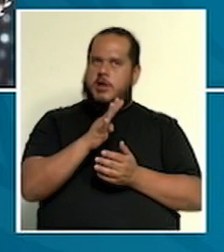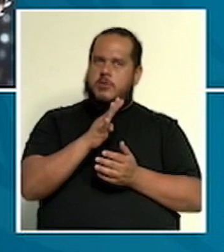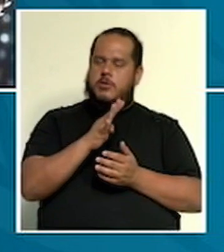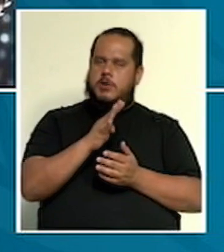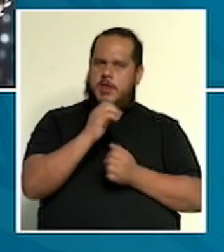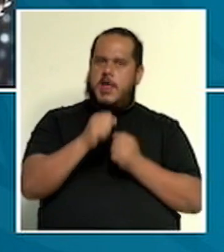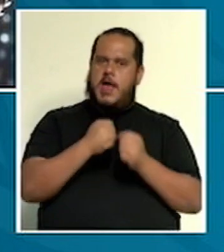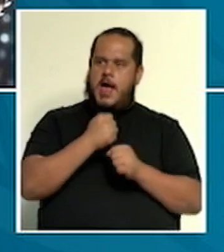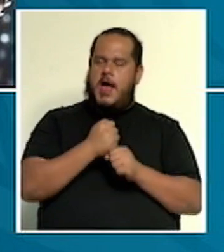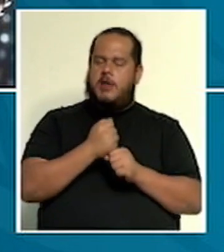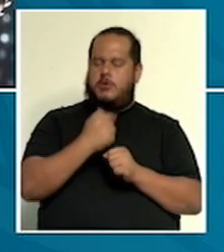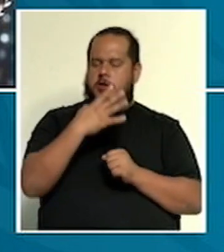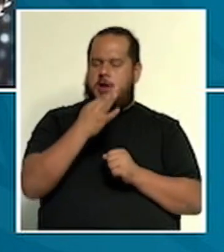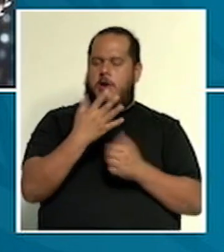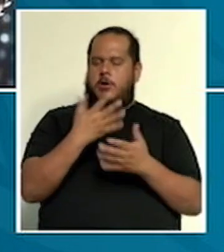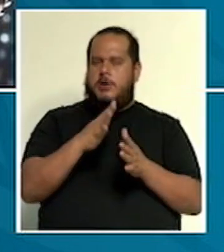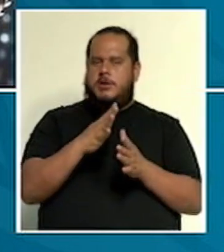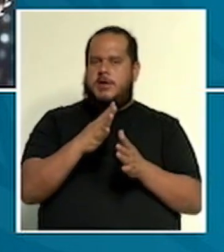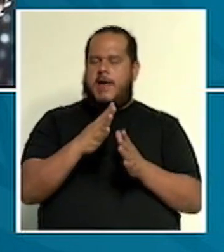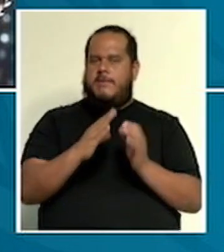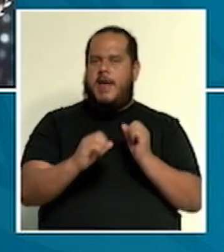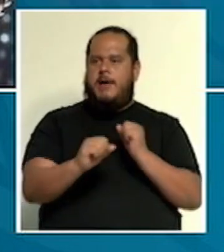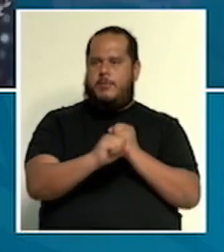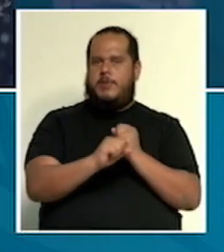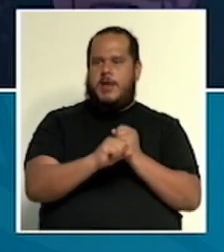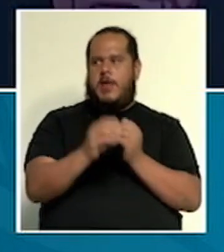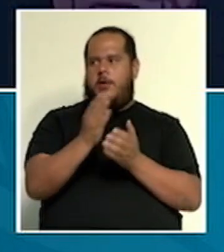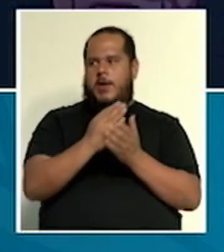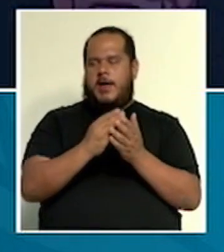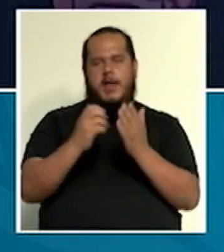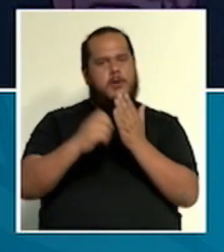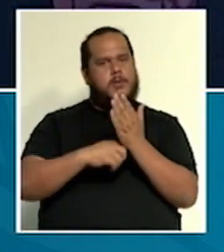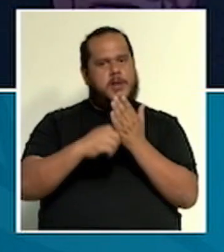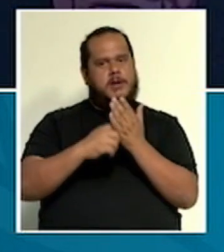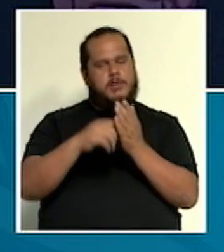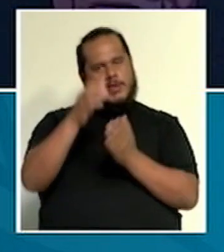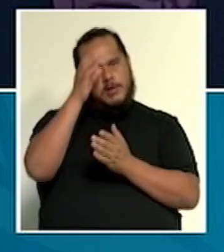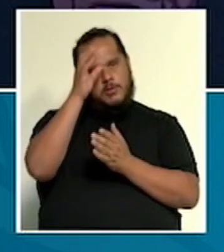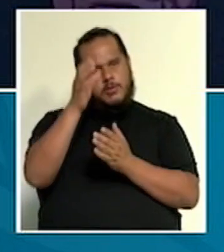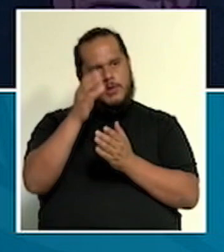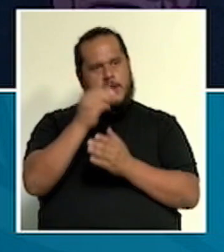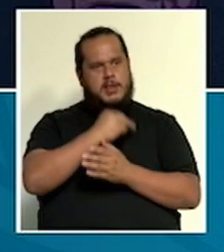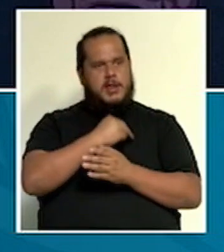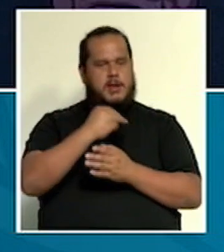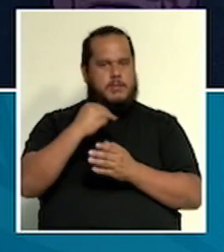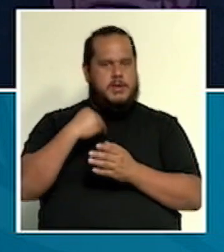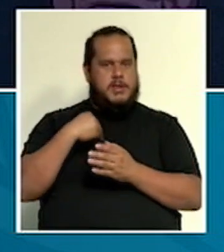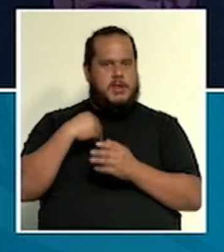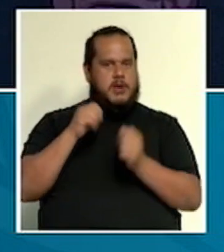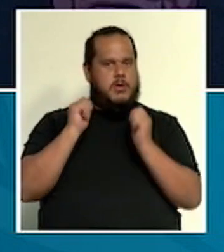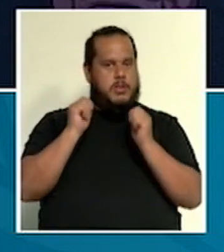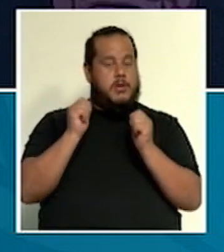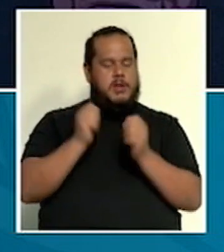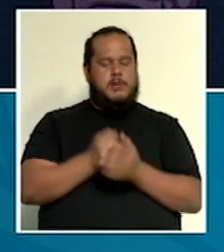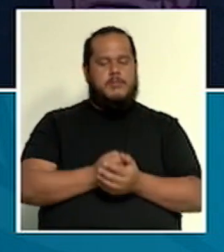14 años creo ya había publicado en alguna revista cultural del Ministerio de